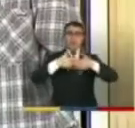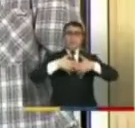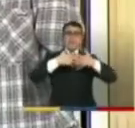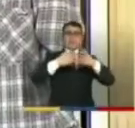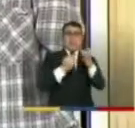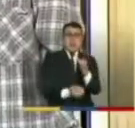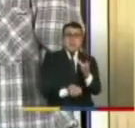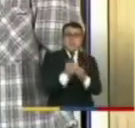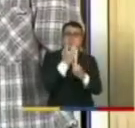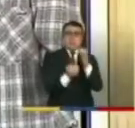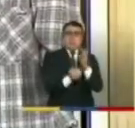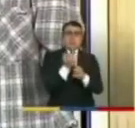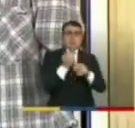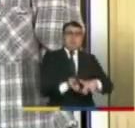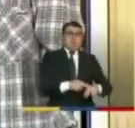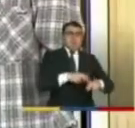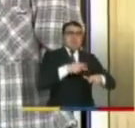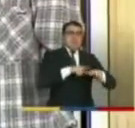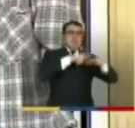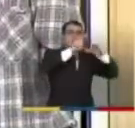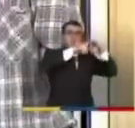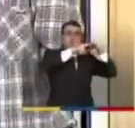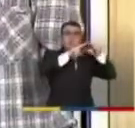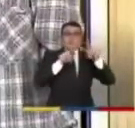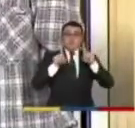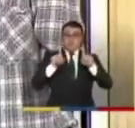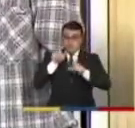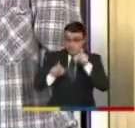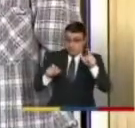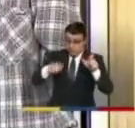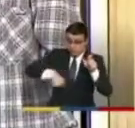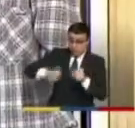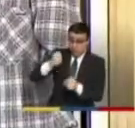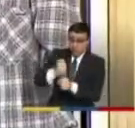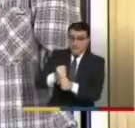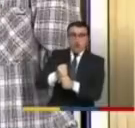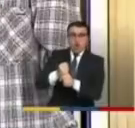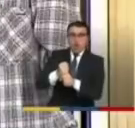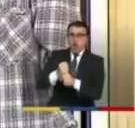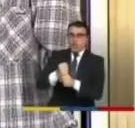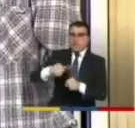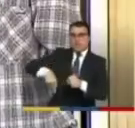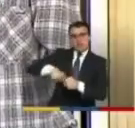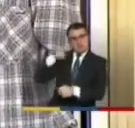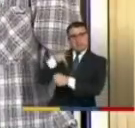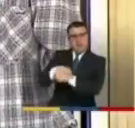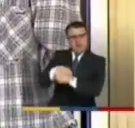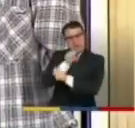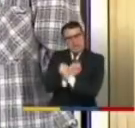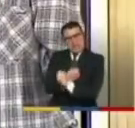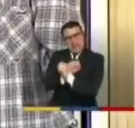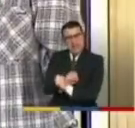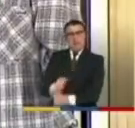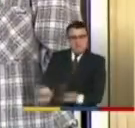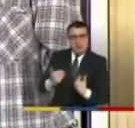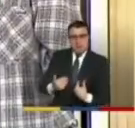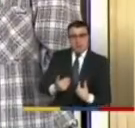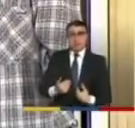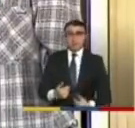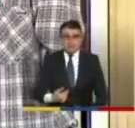sobre la base de transformar en esclavos a los trabajadores Quién dijo el